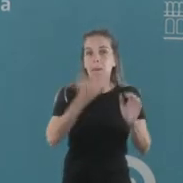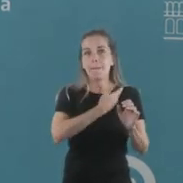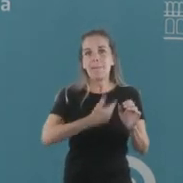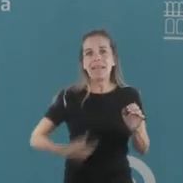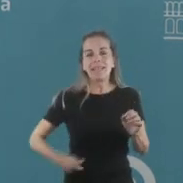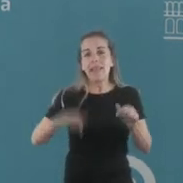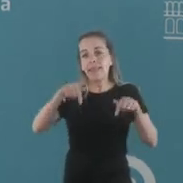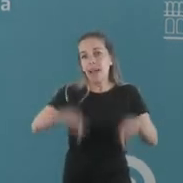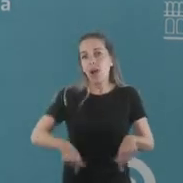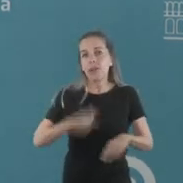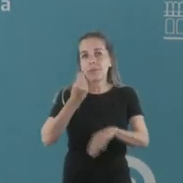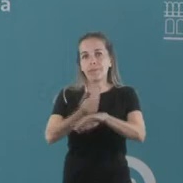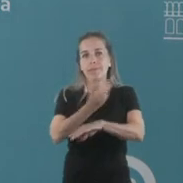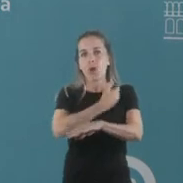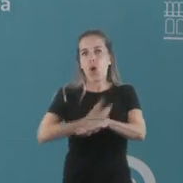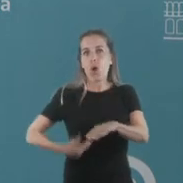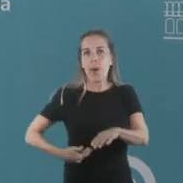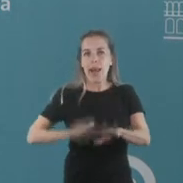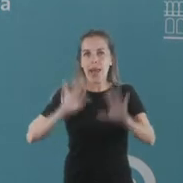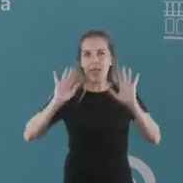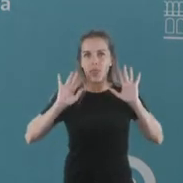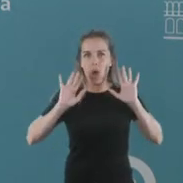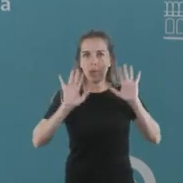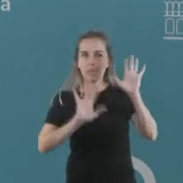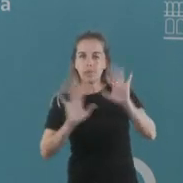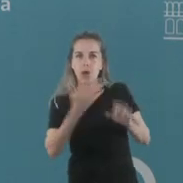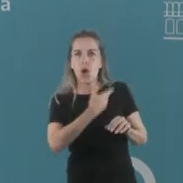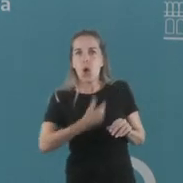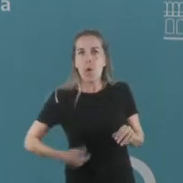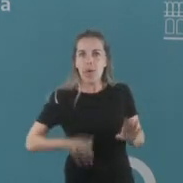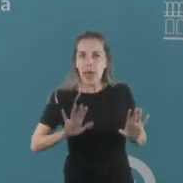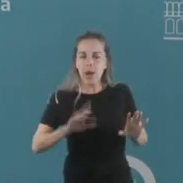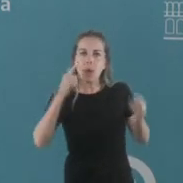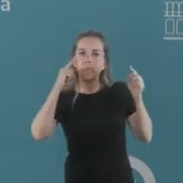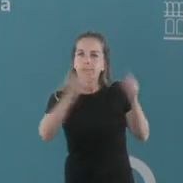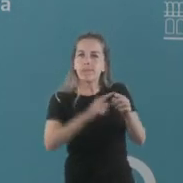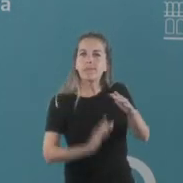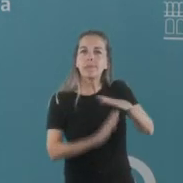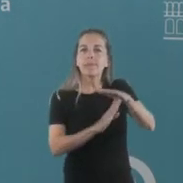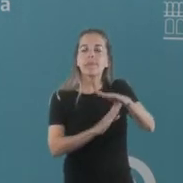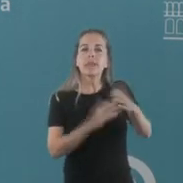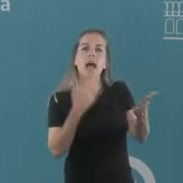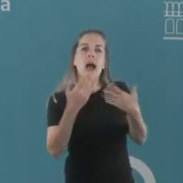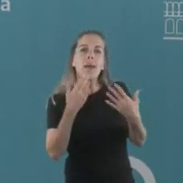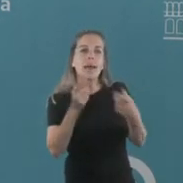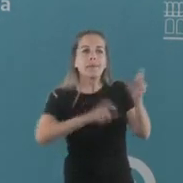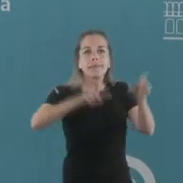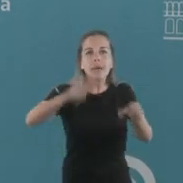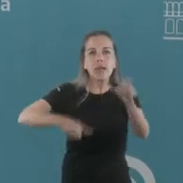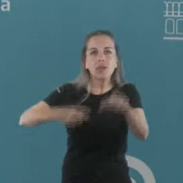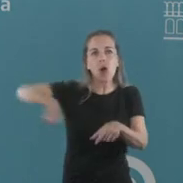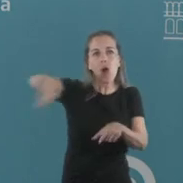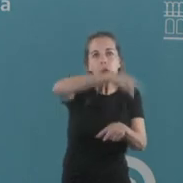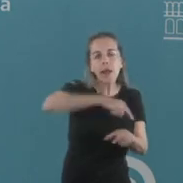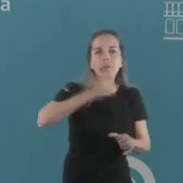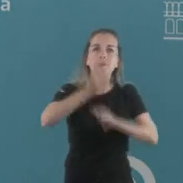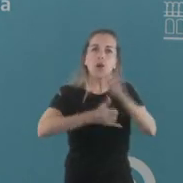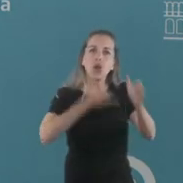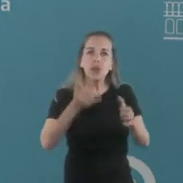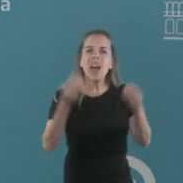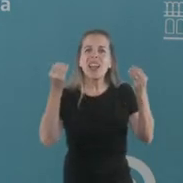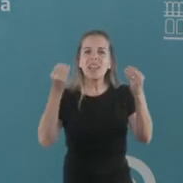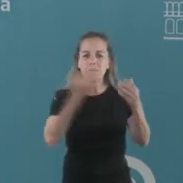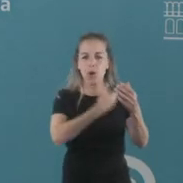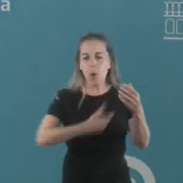está gobernando y cree que su función principal es hablarle a los ciudadanos y a las ciudadanas, contar contarles todo lo que estamos